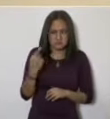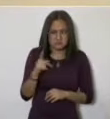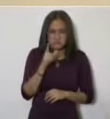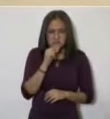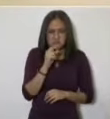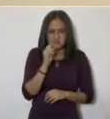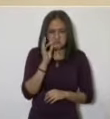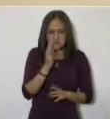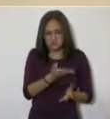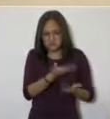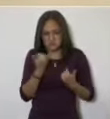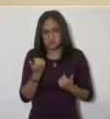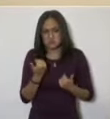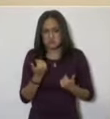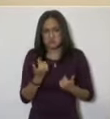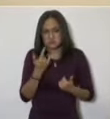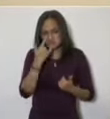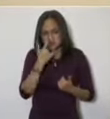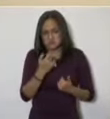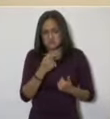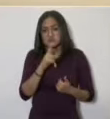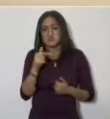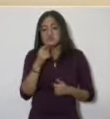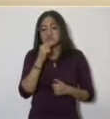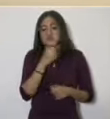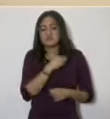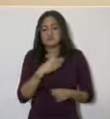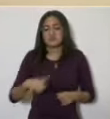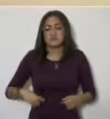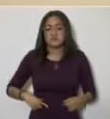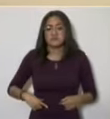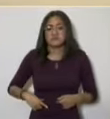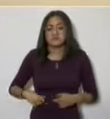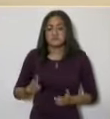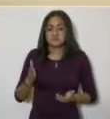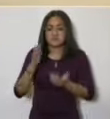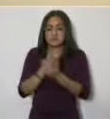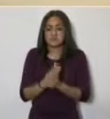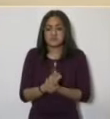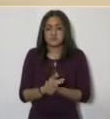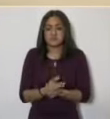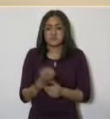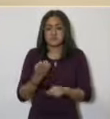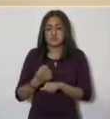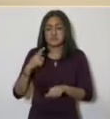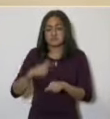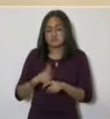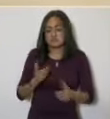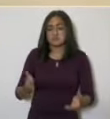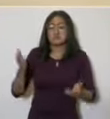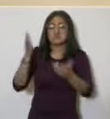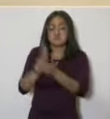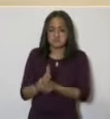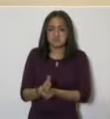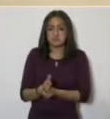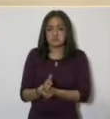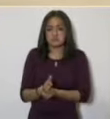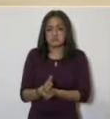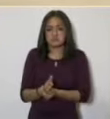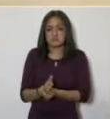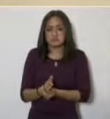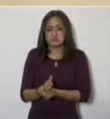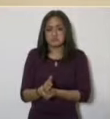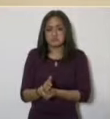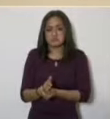policía y la policía municipal llegó y la estatal llegó e